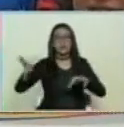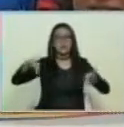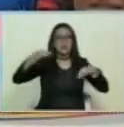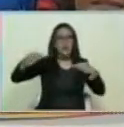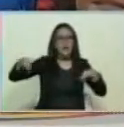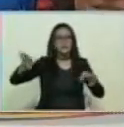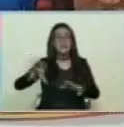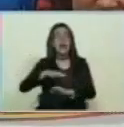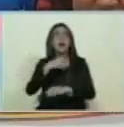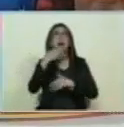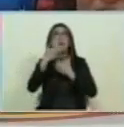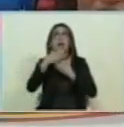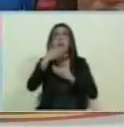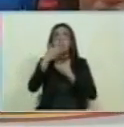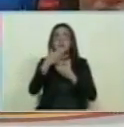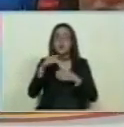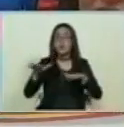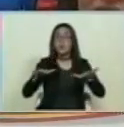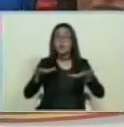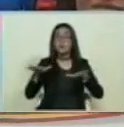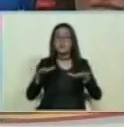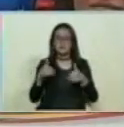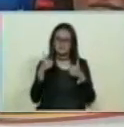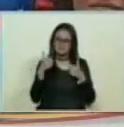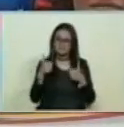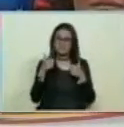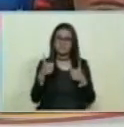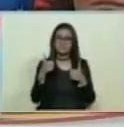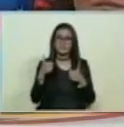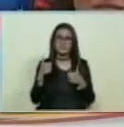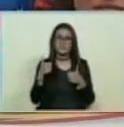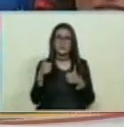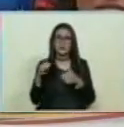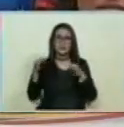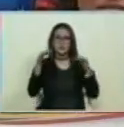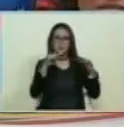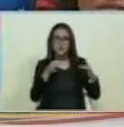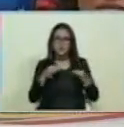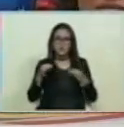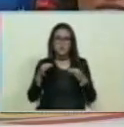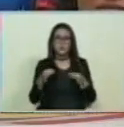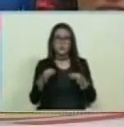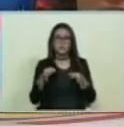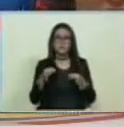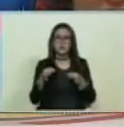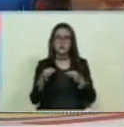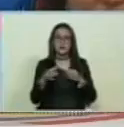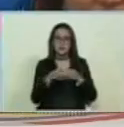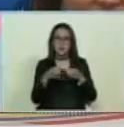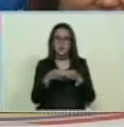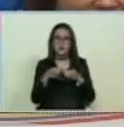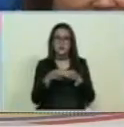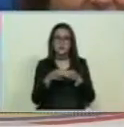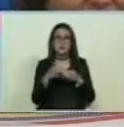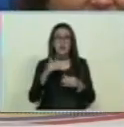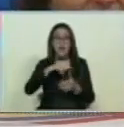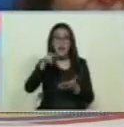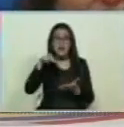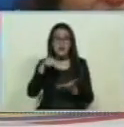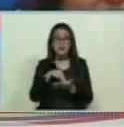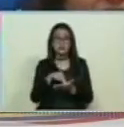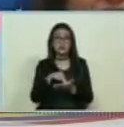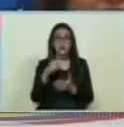en canto, un gran movimiento, presidente, que se viene conformando con direcciones colectivas. Ya tenemos a nivel